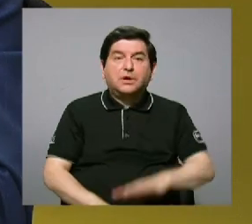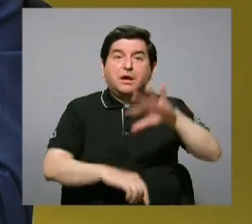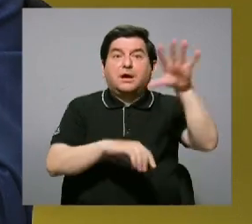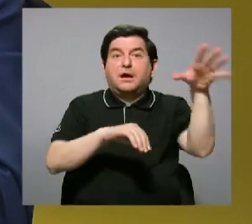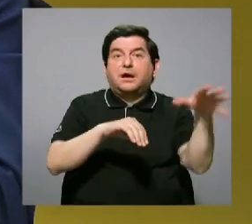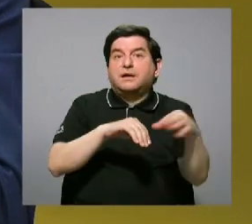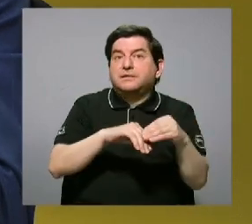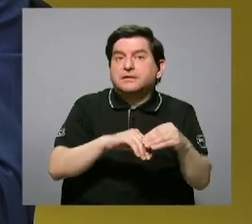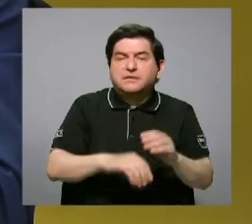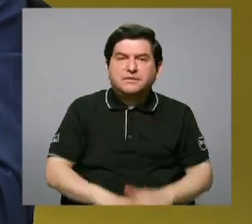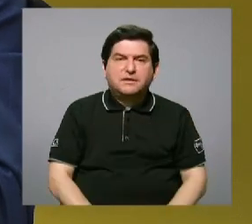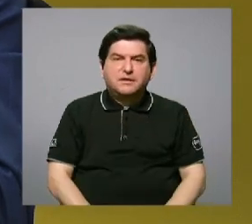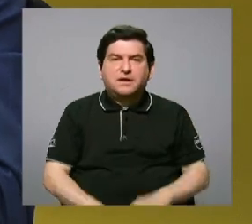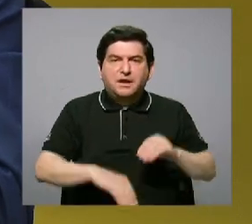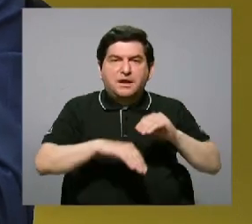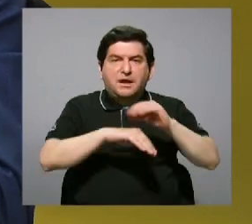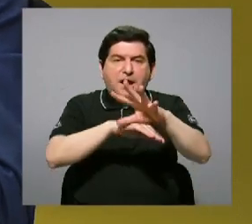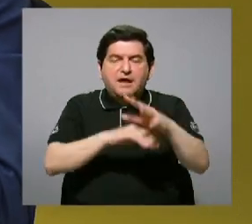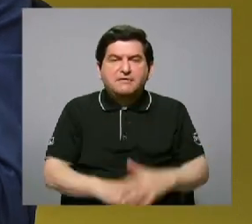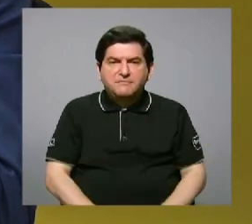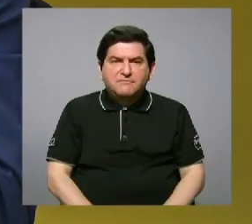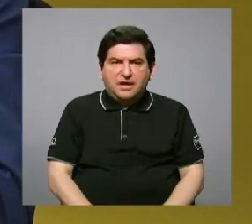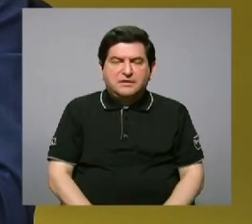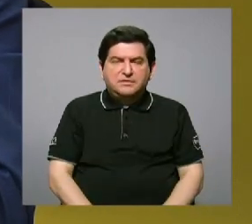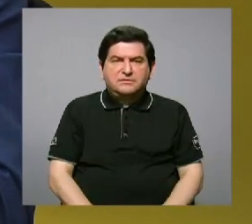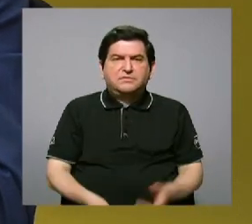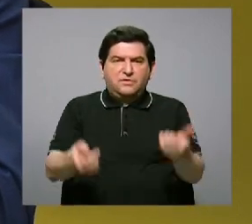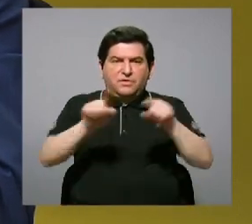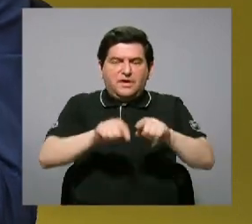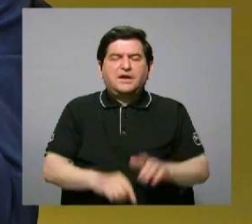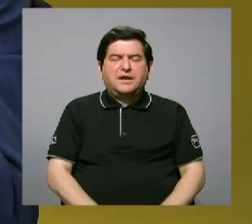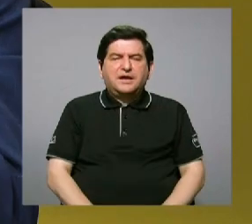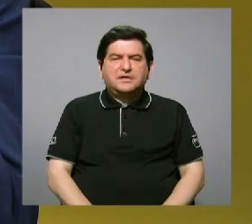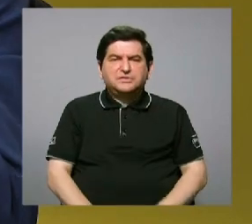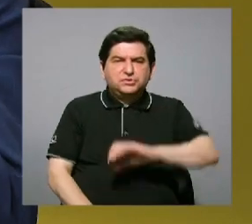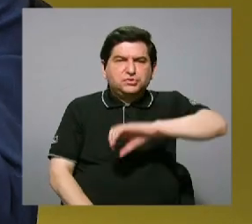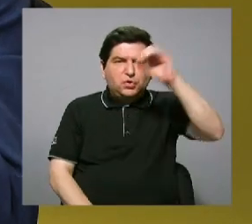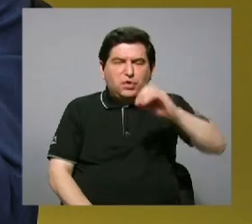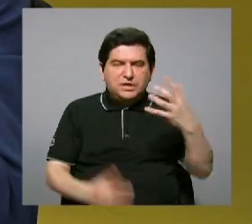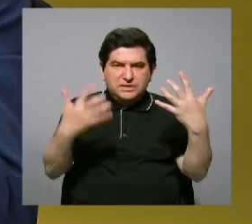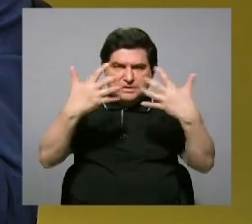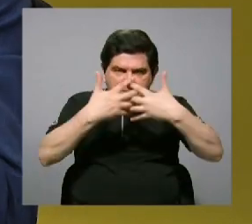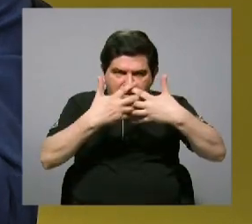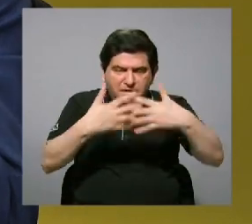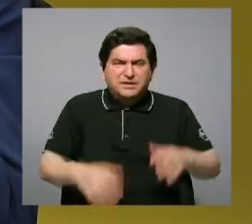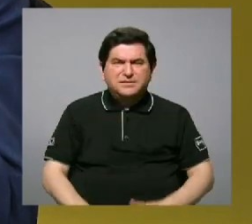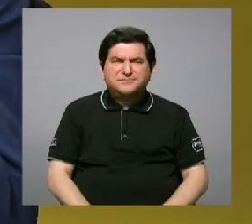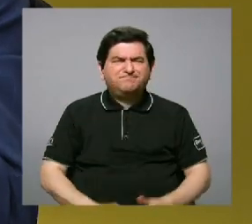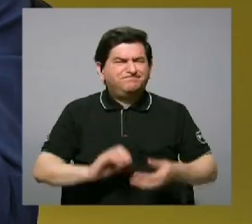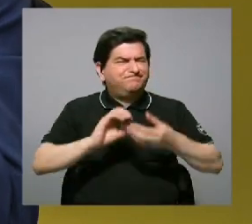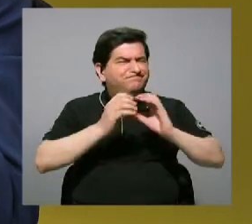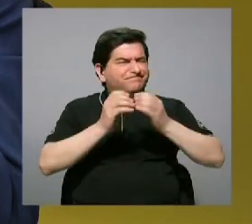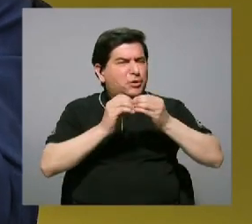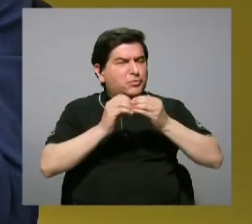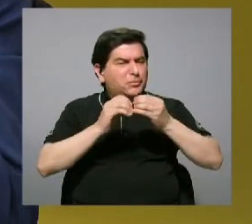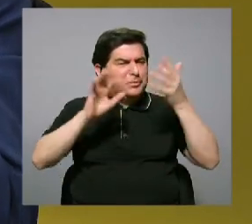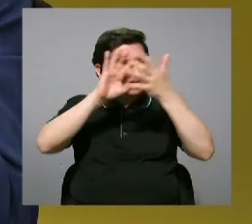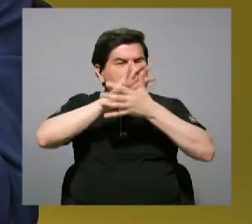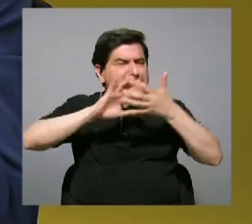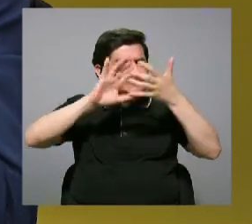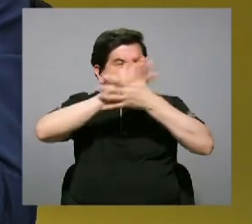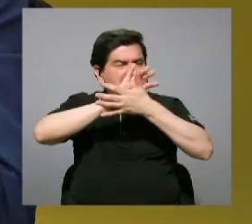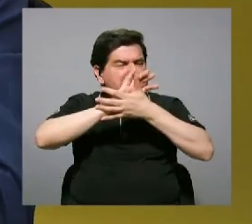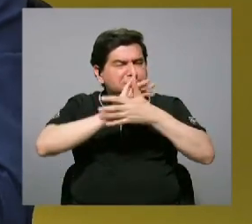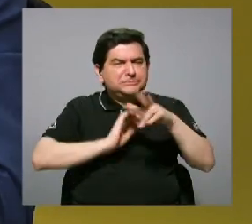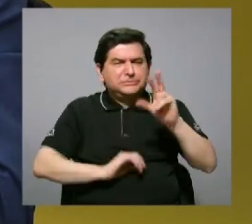incorporar el efecto de composición, el efecto de interés compuesto, los números se le enredan a la gente, no es